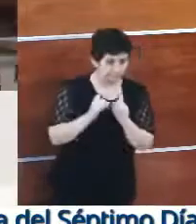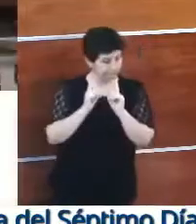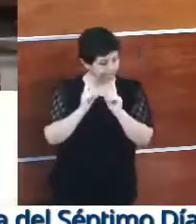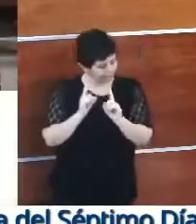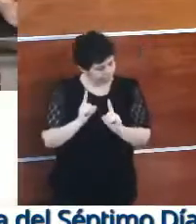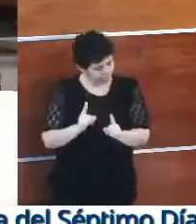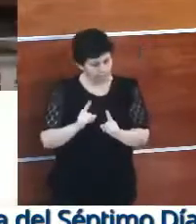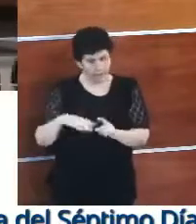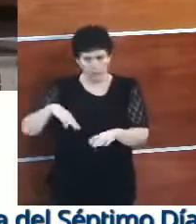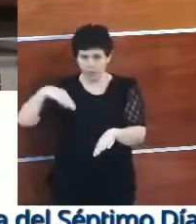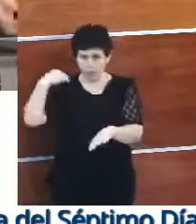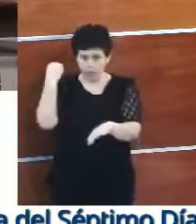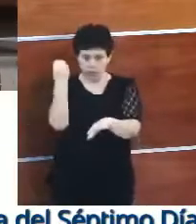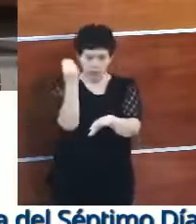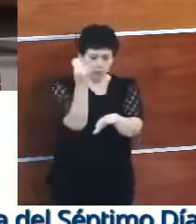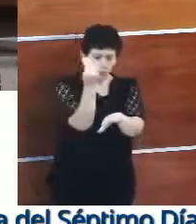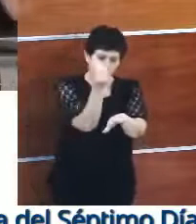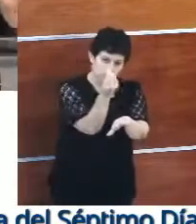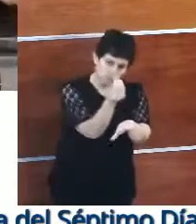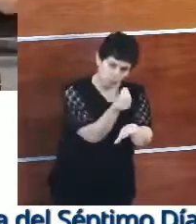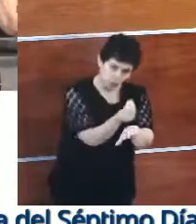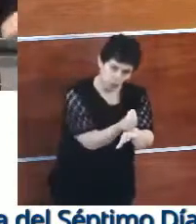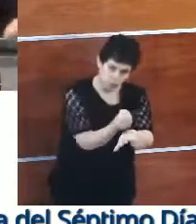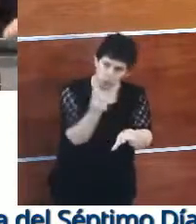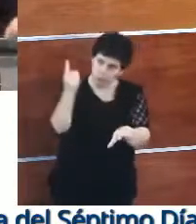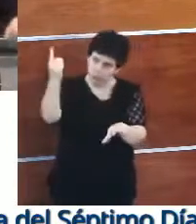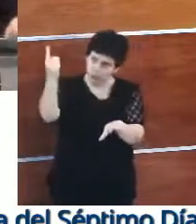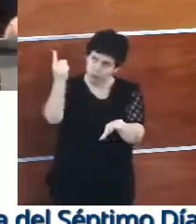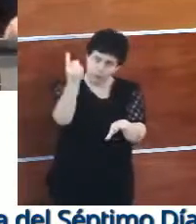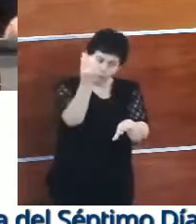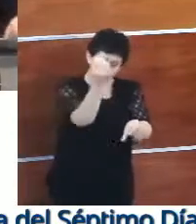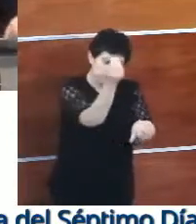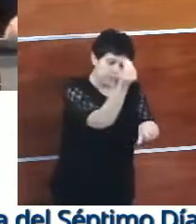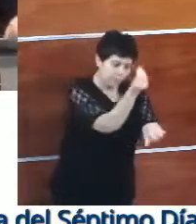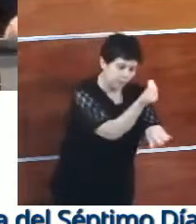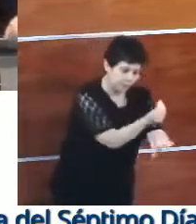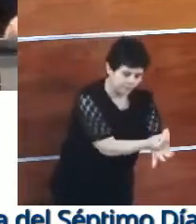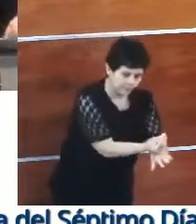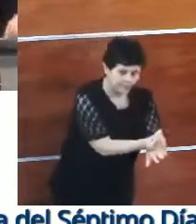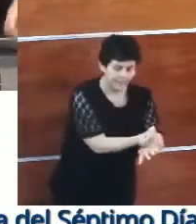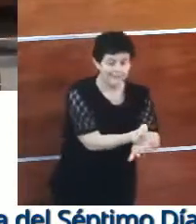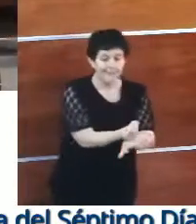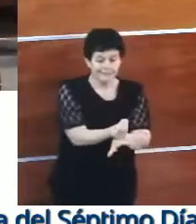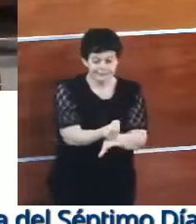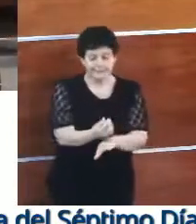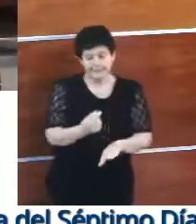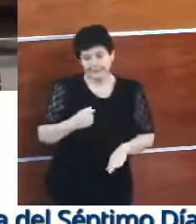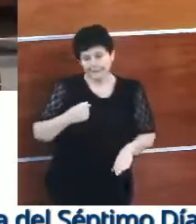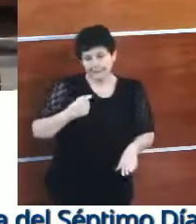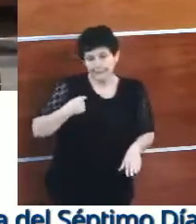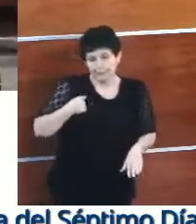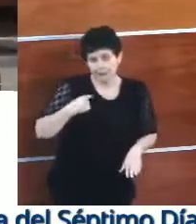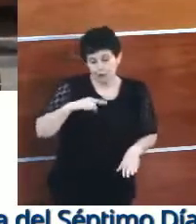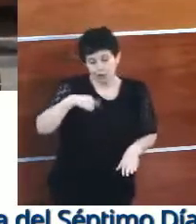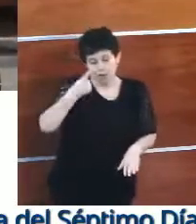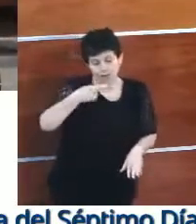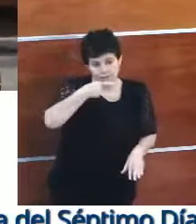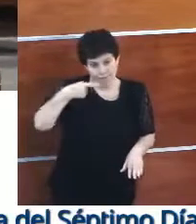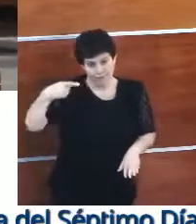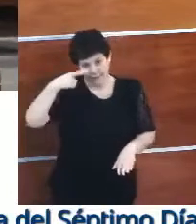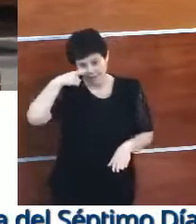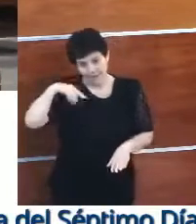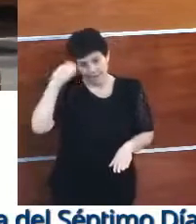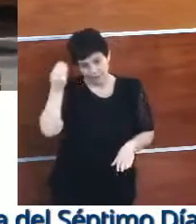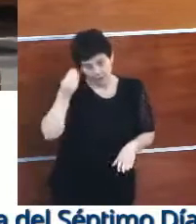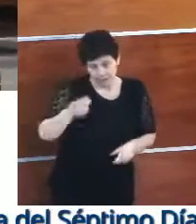de la presencia personal efectiva de la persona. Yo te voy a visitar el fin de semana, el